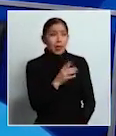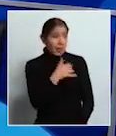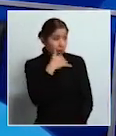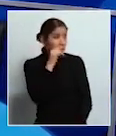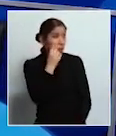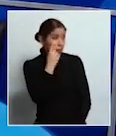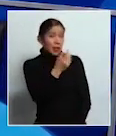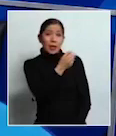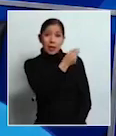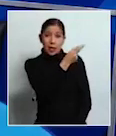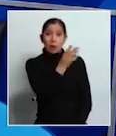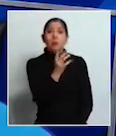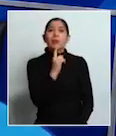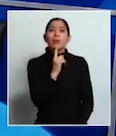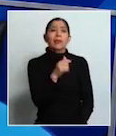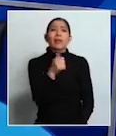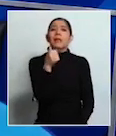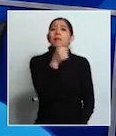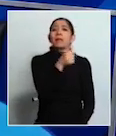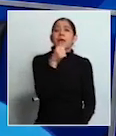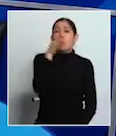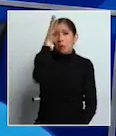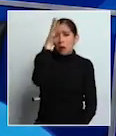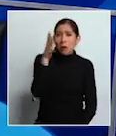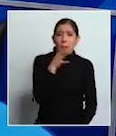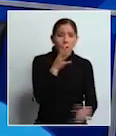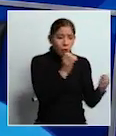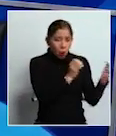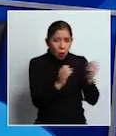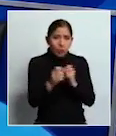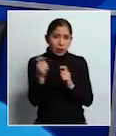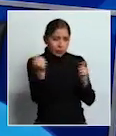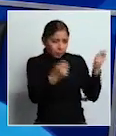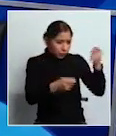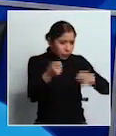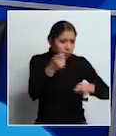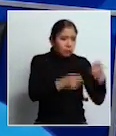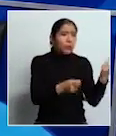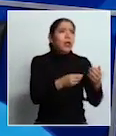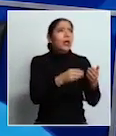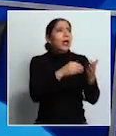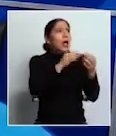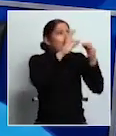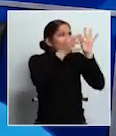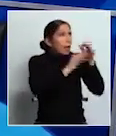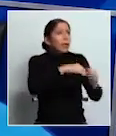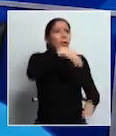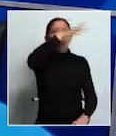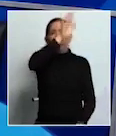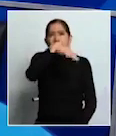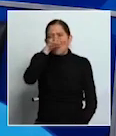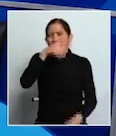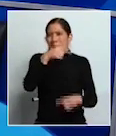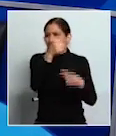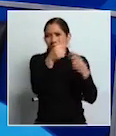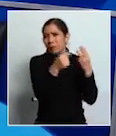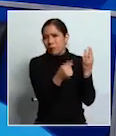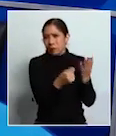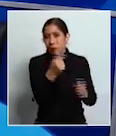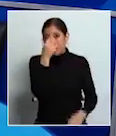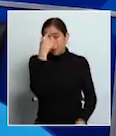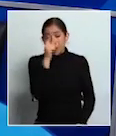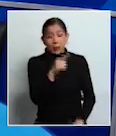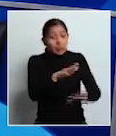conocemos, ¿no?, que entre los mismos padres de familia se tienen que organizar para poder hacer el mantenimiento adecuado de estos diferentes establecimientos para que